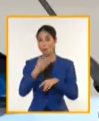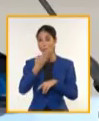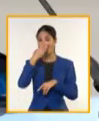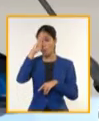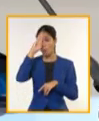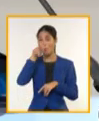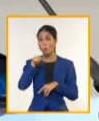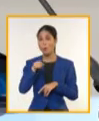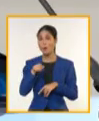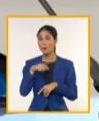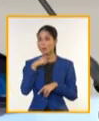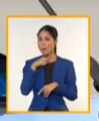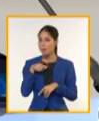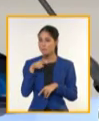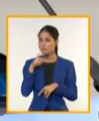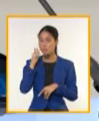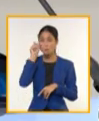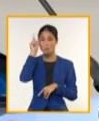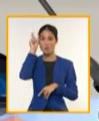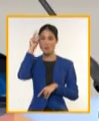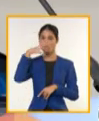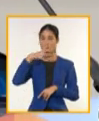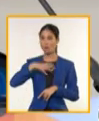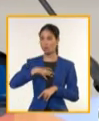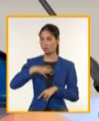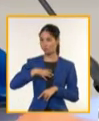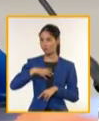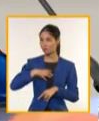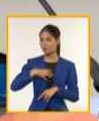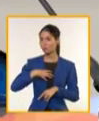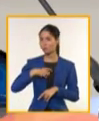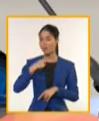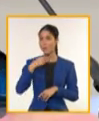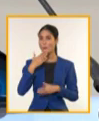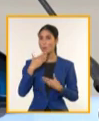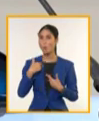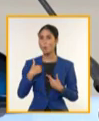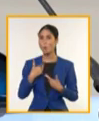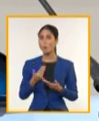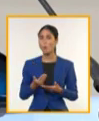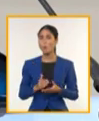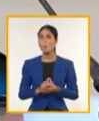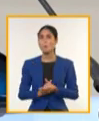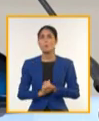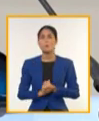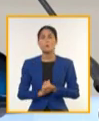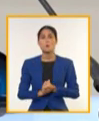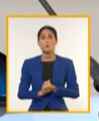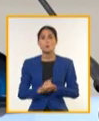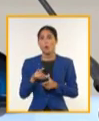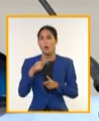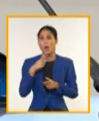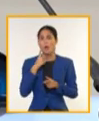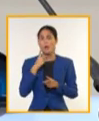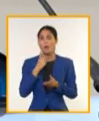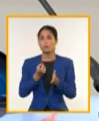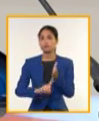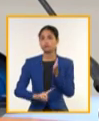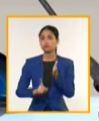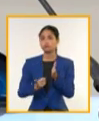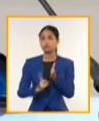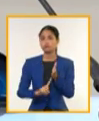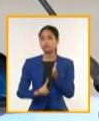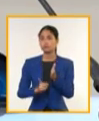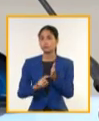los ejemplos más evidentes que tenemos ahora en nuestro país, es la consolidación de las energías renovables con el desarrollo